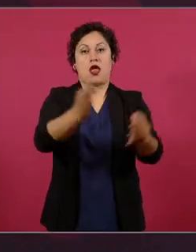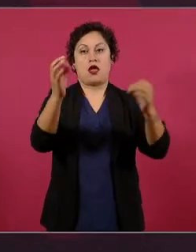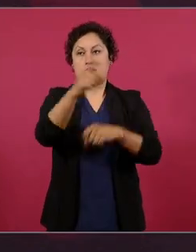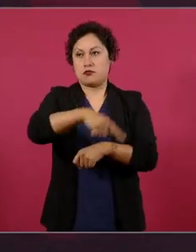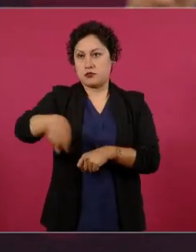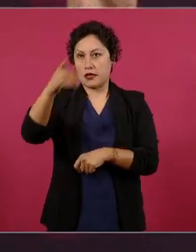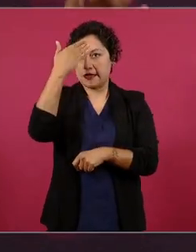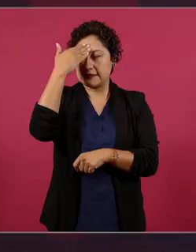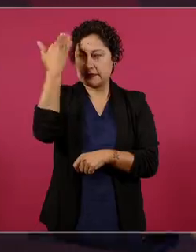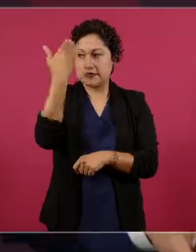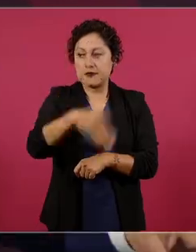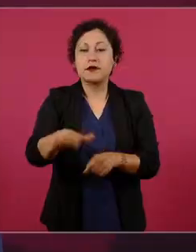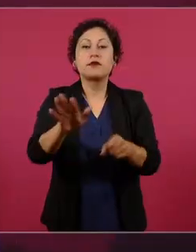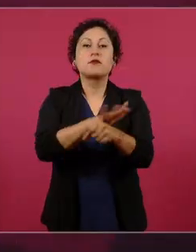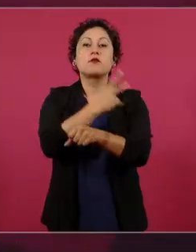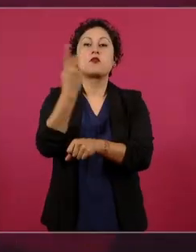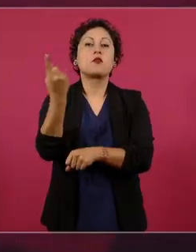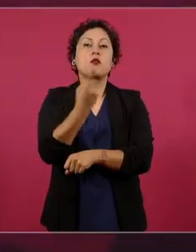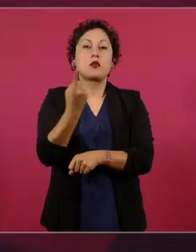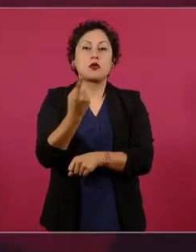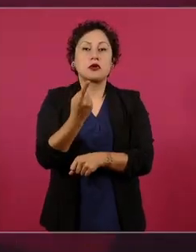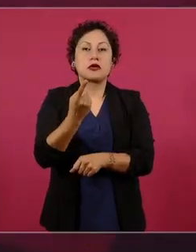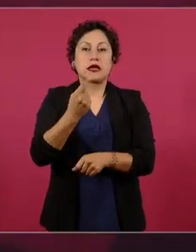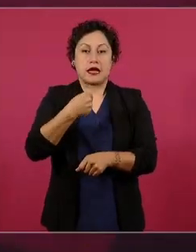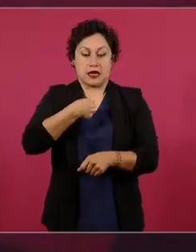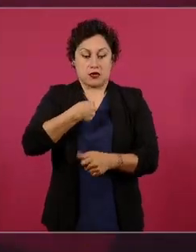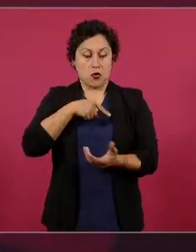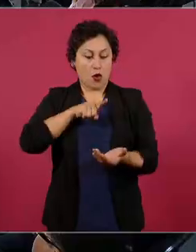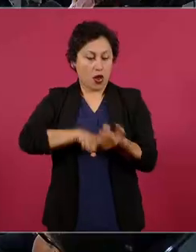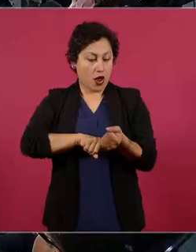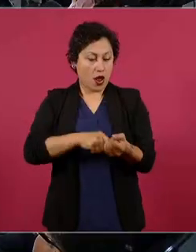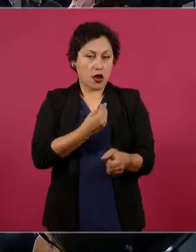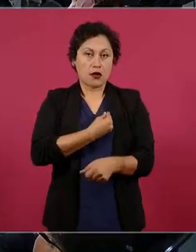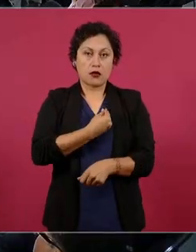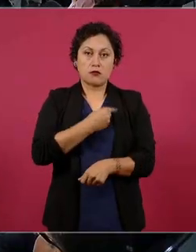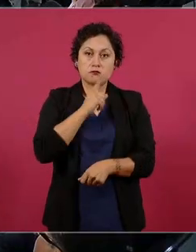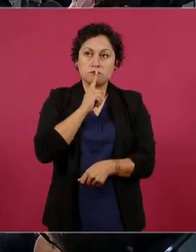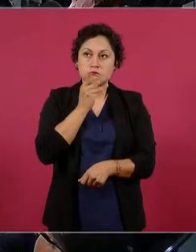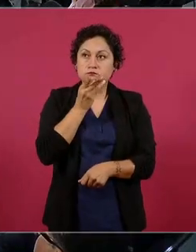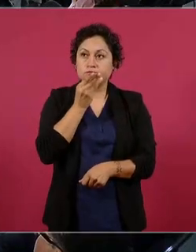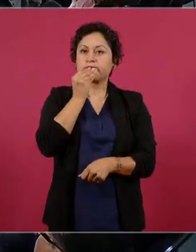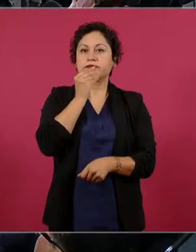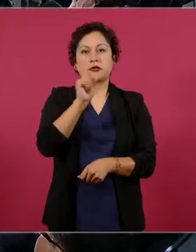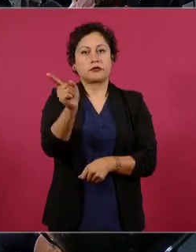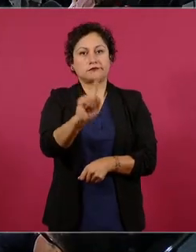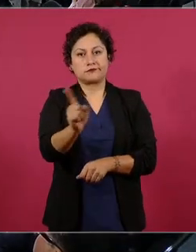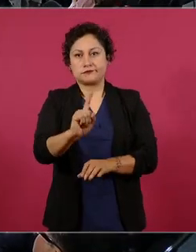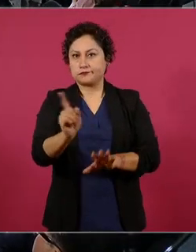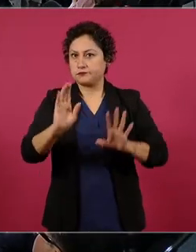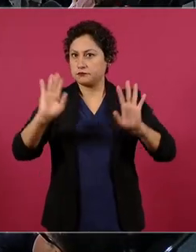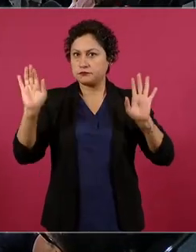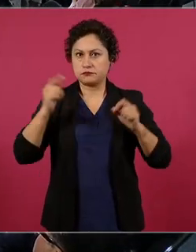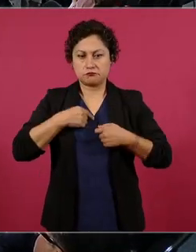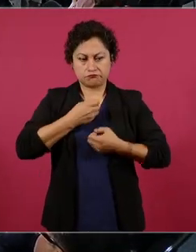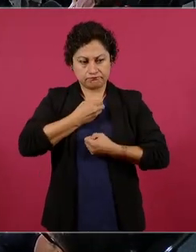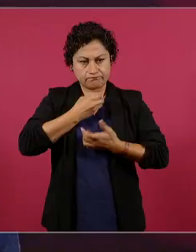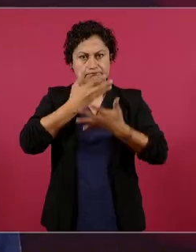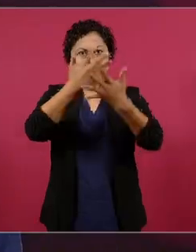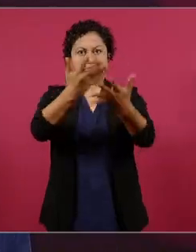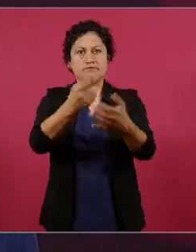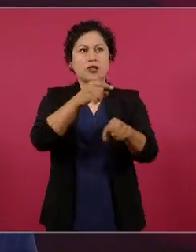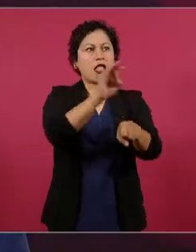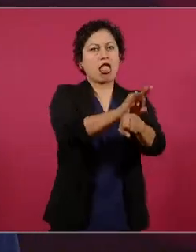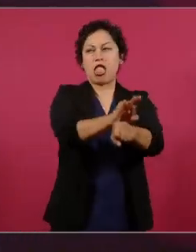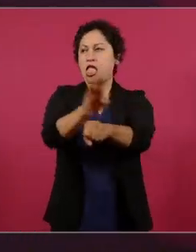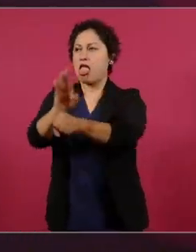porque mi pecho no es bodega y no vamos a estar encubriendo a nadie.